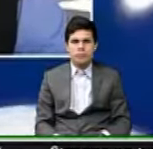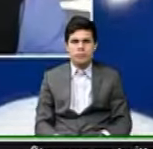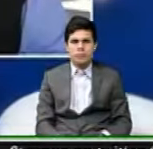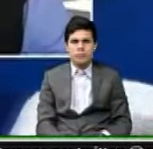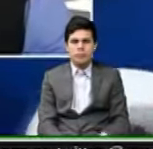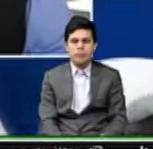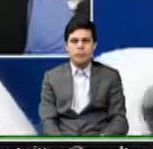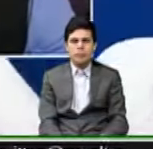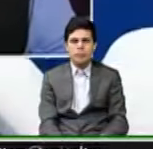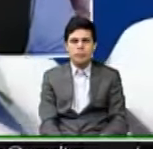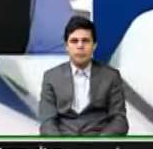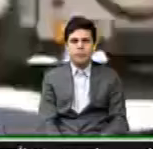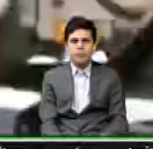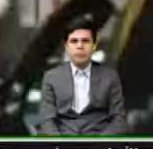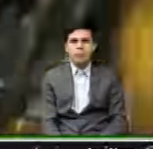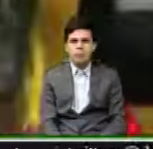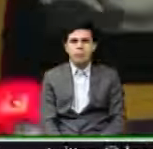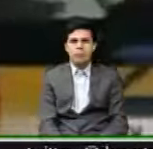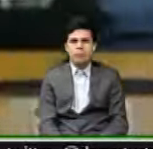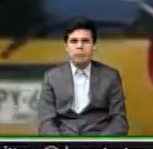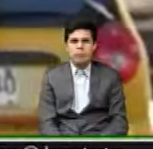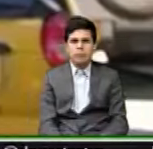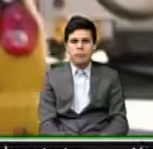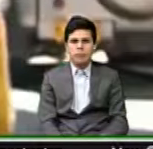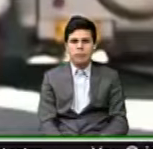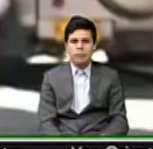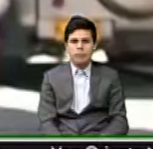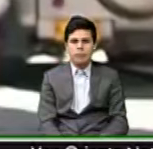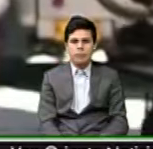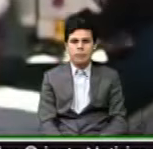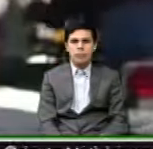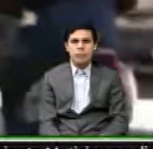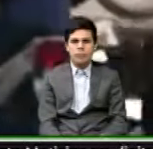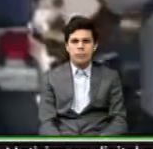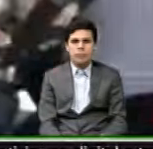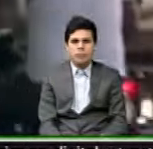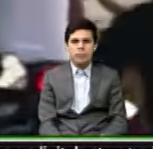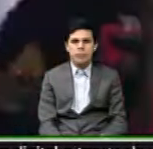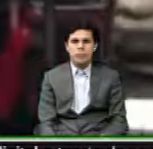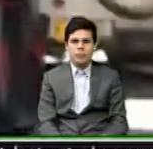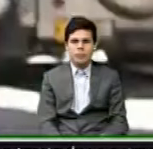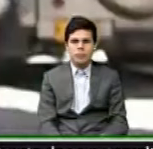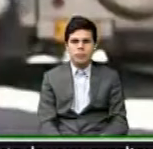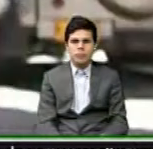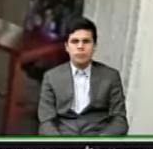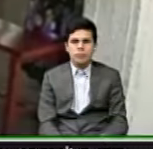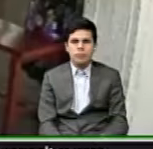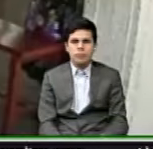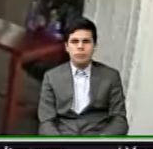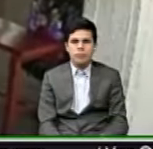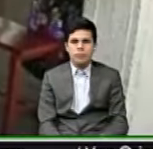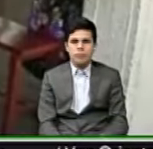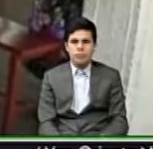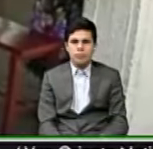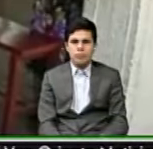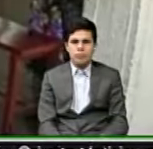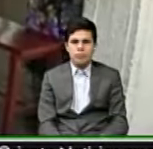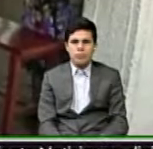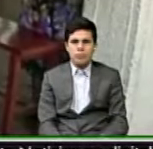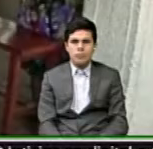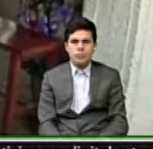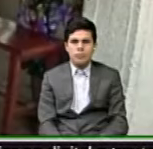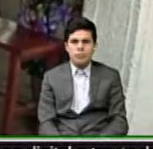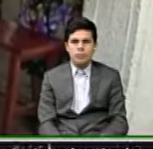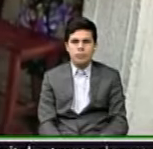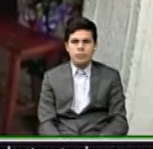hola muy buenas tardes el director de la oficina de bienestar social en la ciudad de cúcuta anunció que por ahora no están abiertos cupos